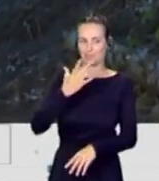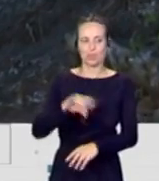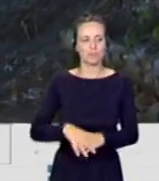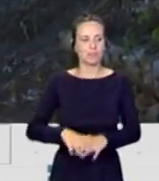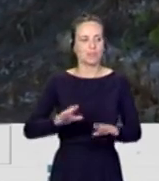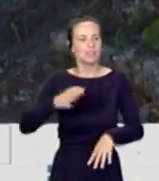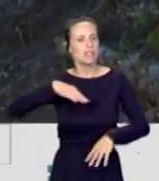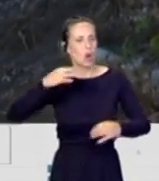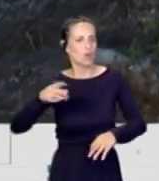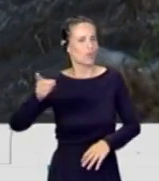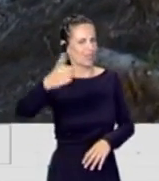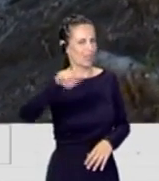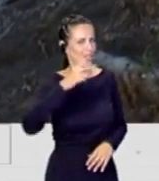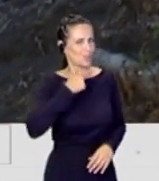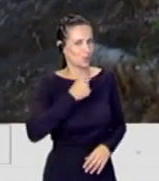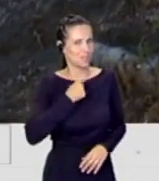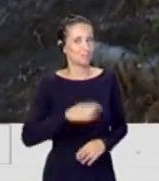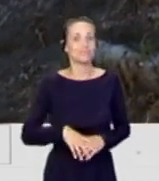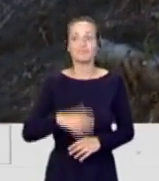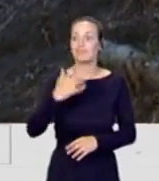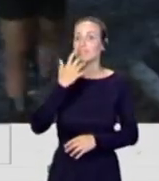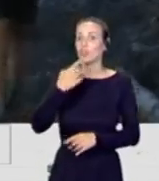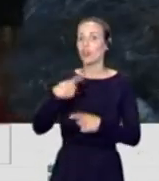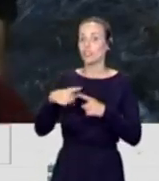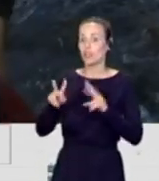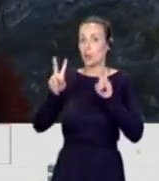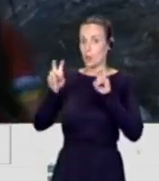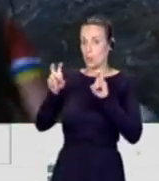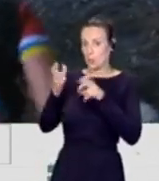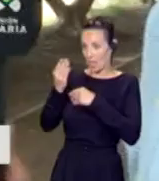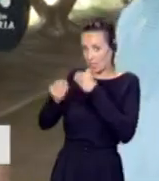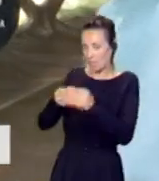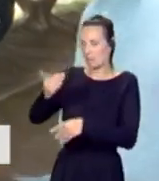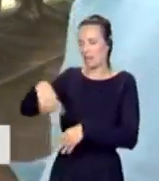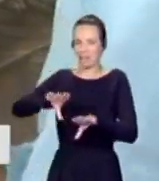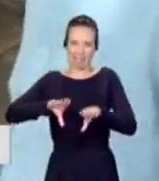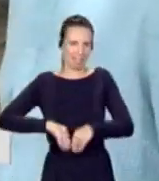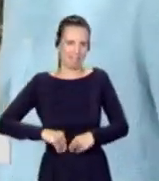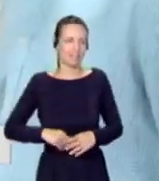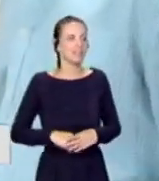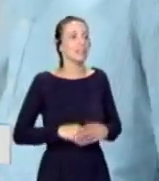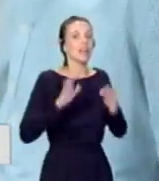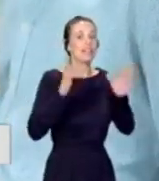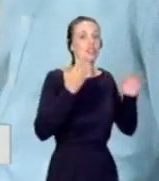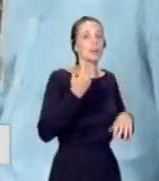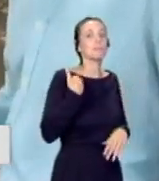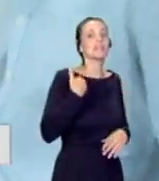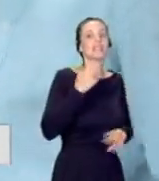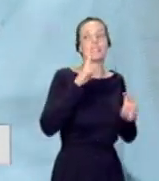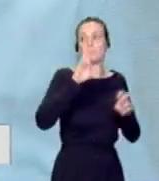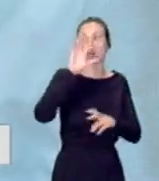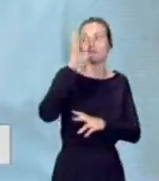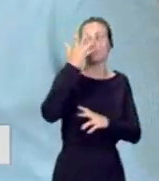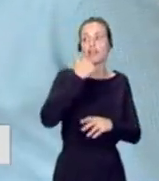Al final, cuando metemos cosas nuevas, normalmente los participantes las aceptan. En otras ediciones las alertas meteorológicas han supuesto un